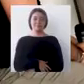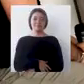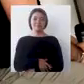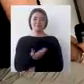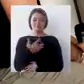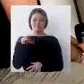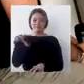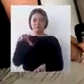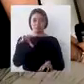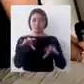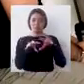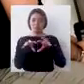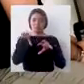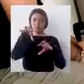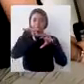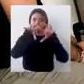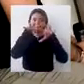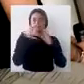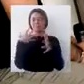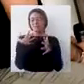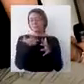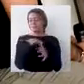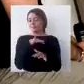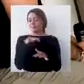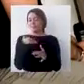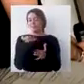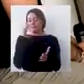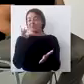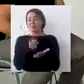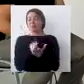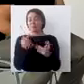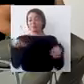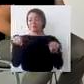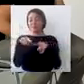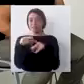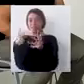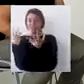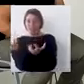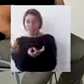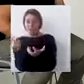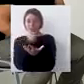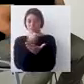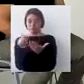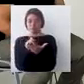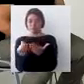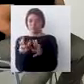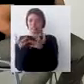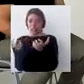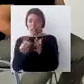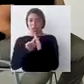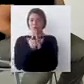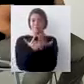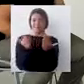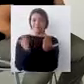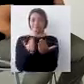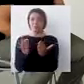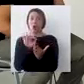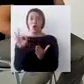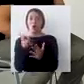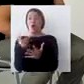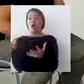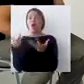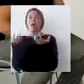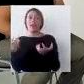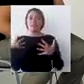ficha de creación de personajes. Yo creo que todo el que quiera ser escritor o todo el que quiera dedicarse al teatro